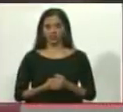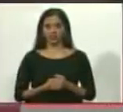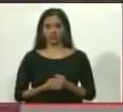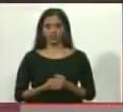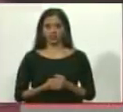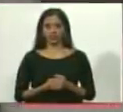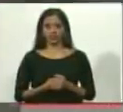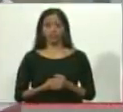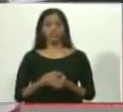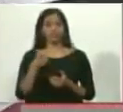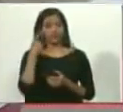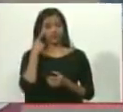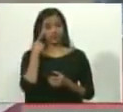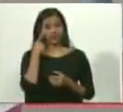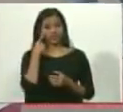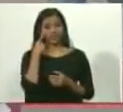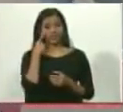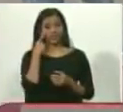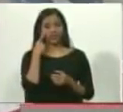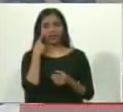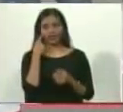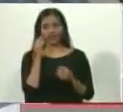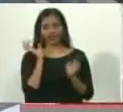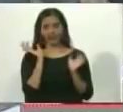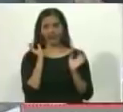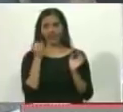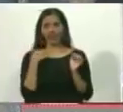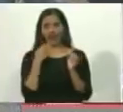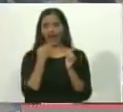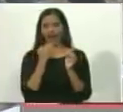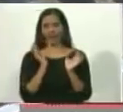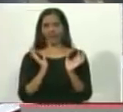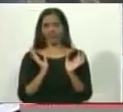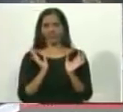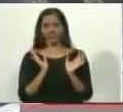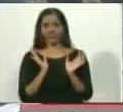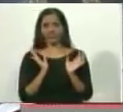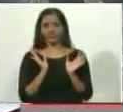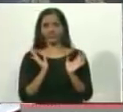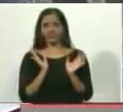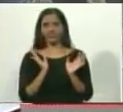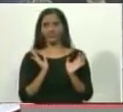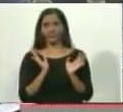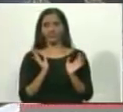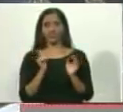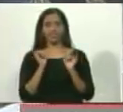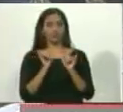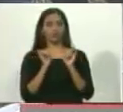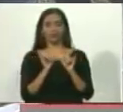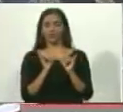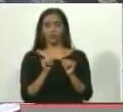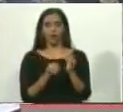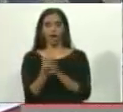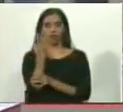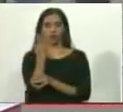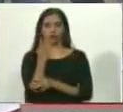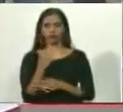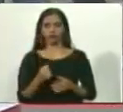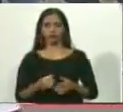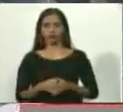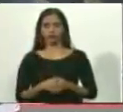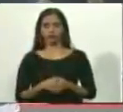Para que vean que aquí es el mismo árbol, ¿verdad? Ese que está ahí, ¿verdad? ¿Sí? Es el mismo árbol.